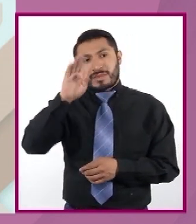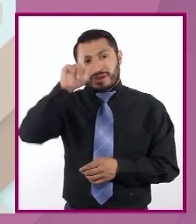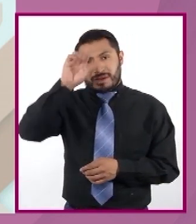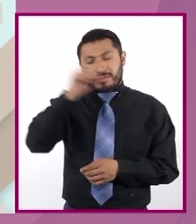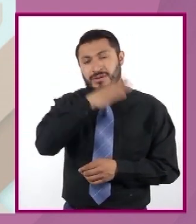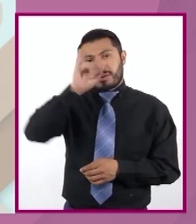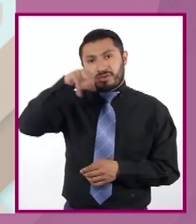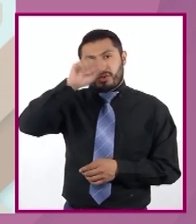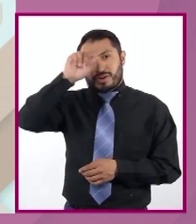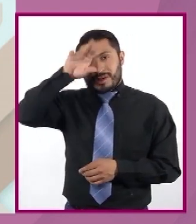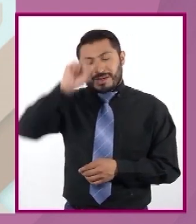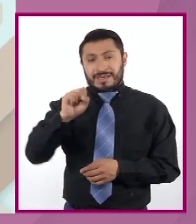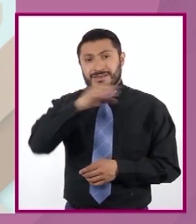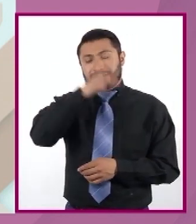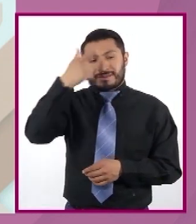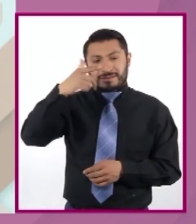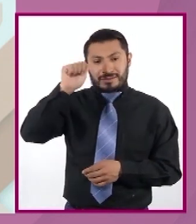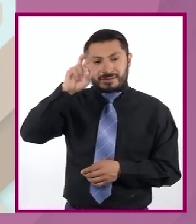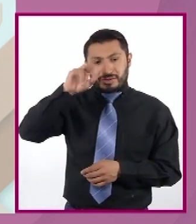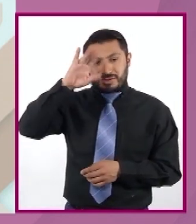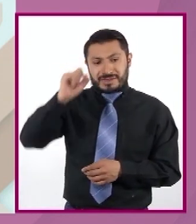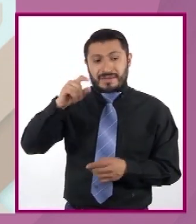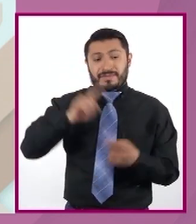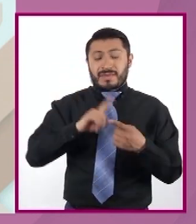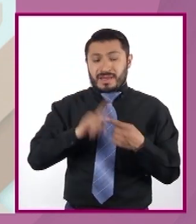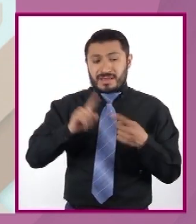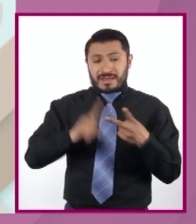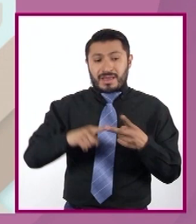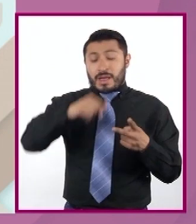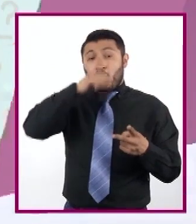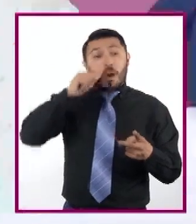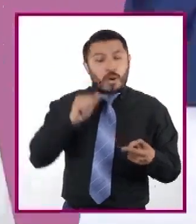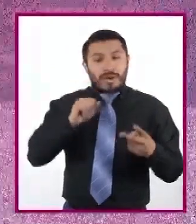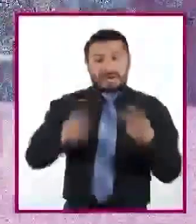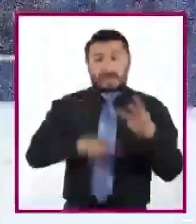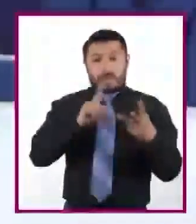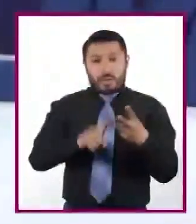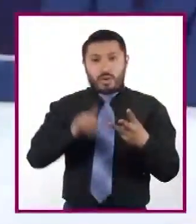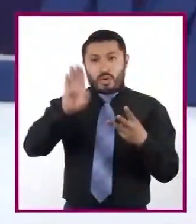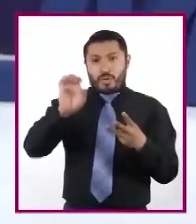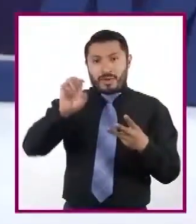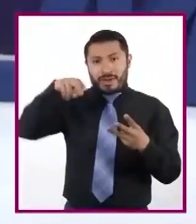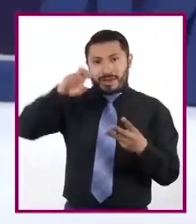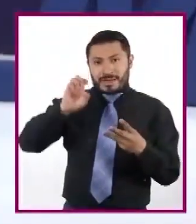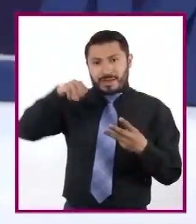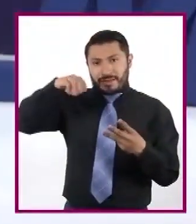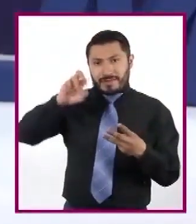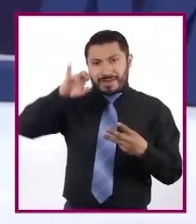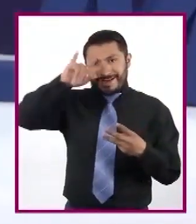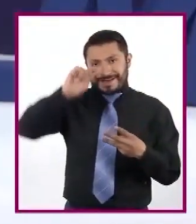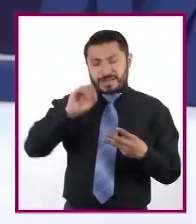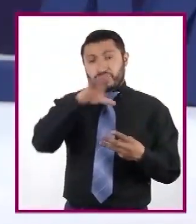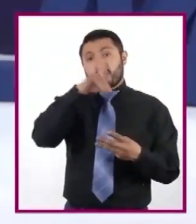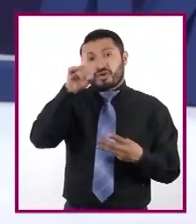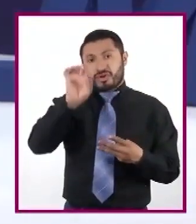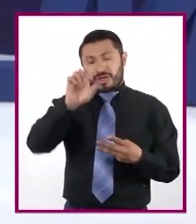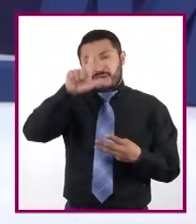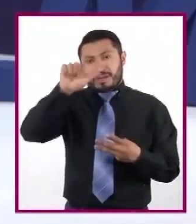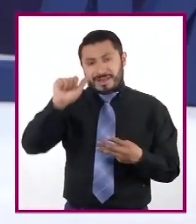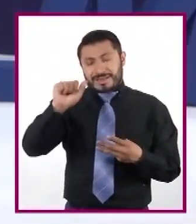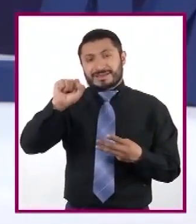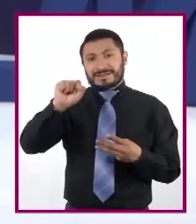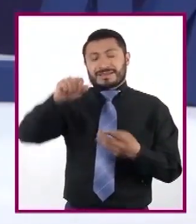Juárez o el Benemérito de las Américas. Como se pudieron dar cuenta en la explicación anterior, es